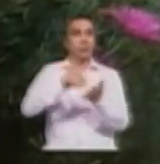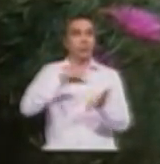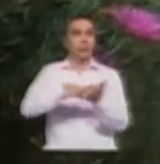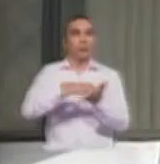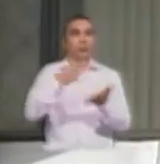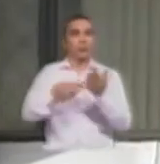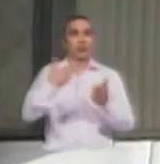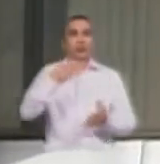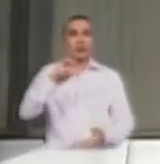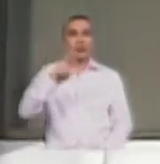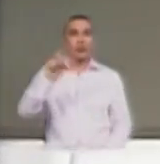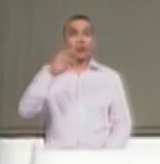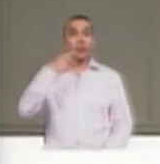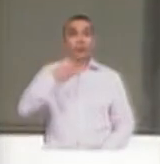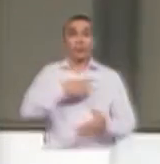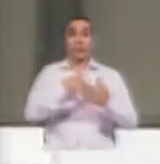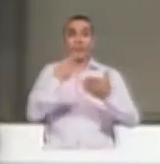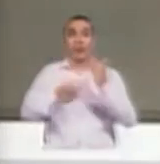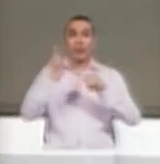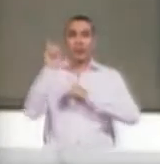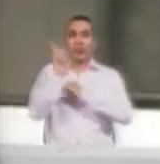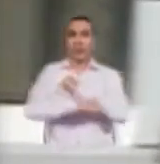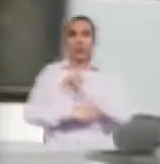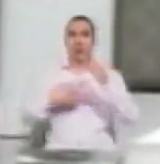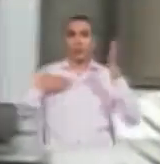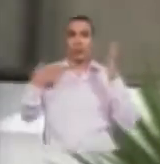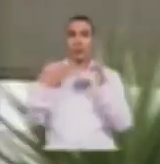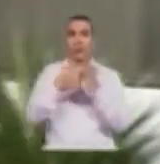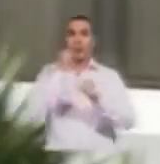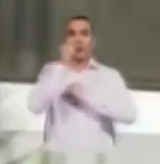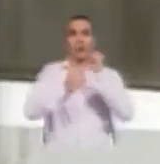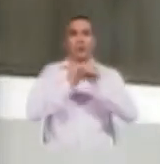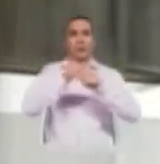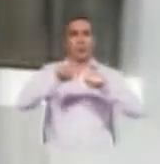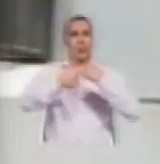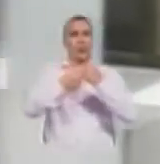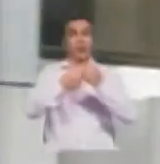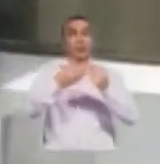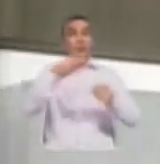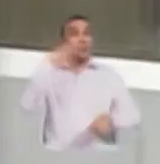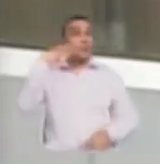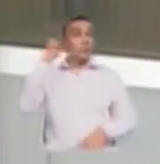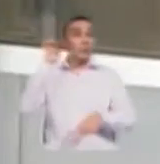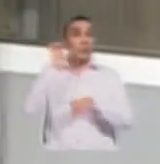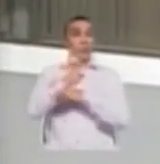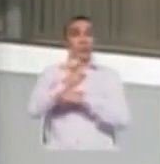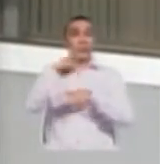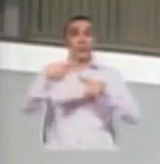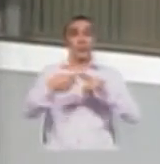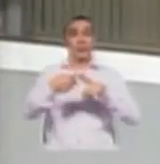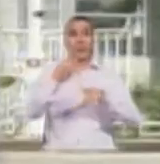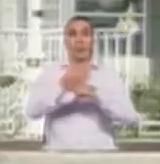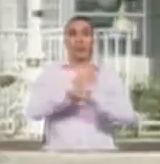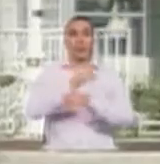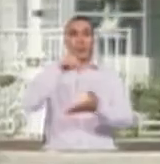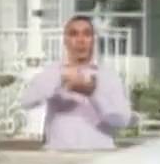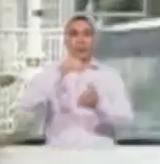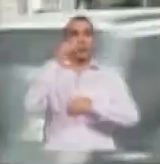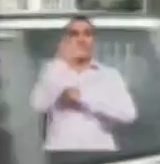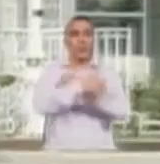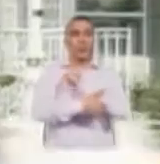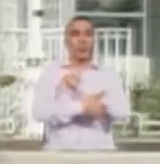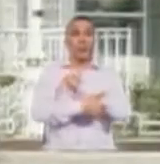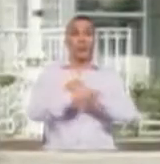por Chevron a la sentencia dictada en su contra por los daños ocasionados en la Amazonía ecuatoriana durante su permanencia en el país.